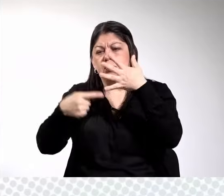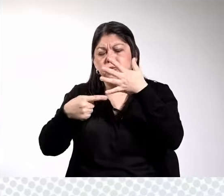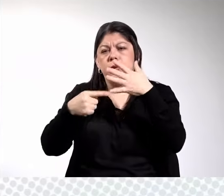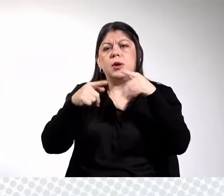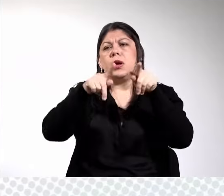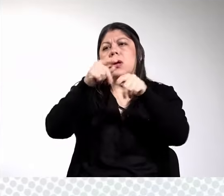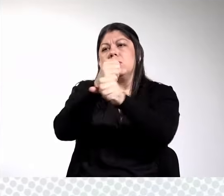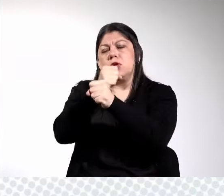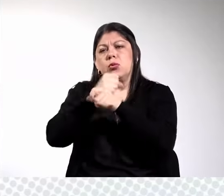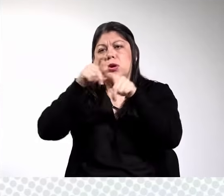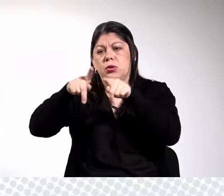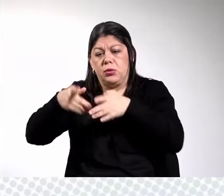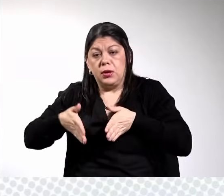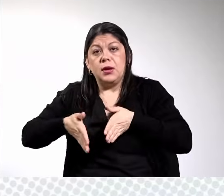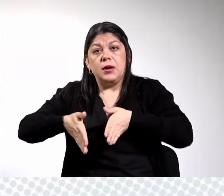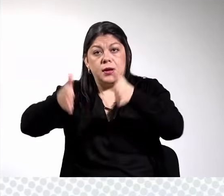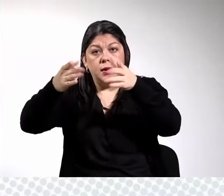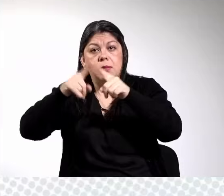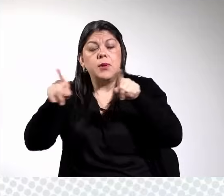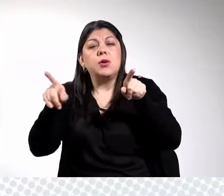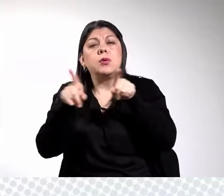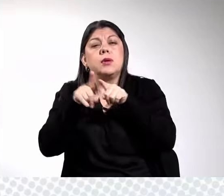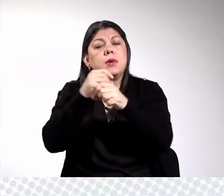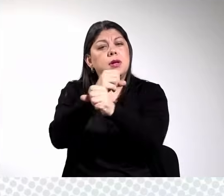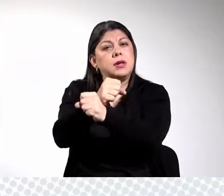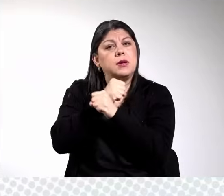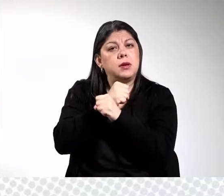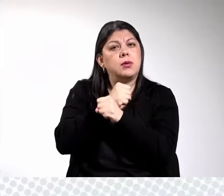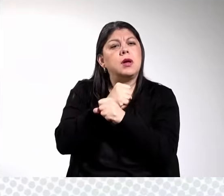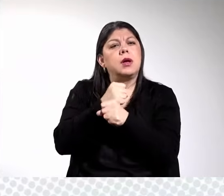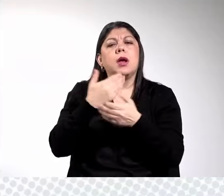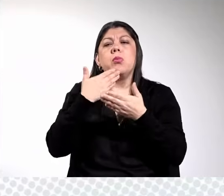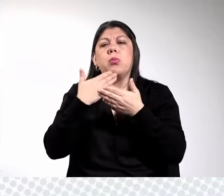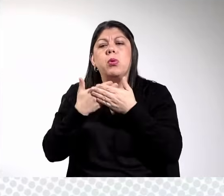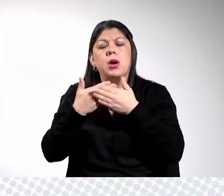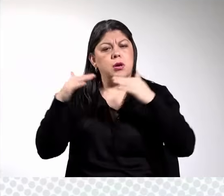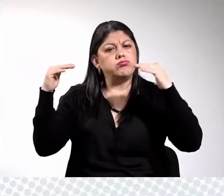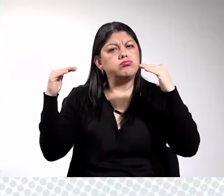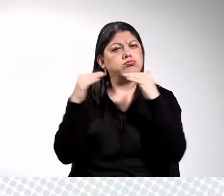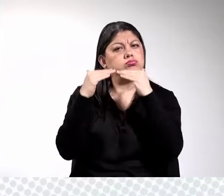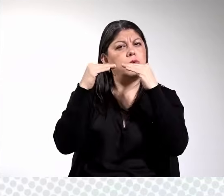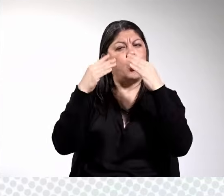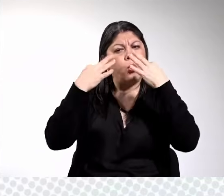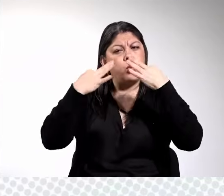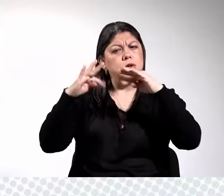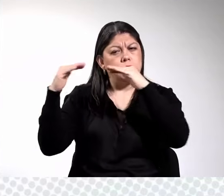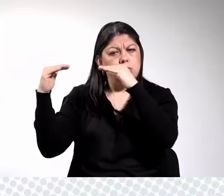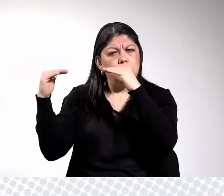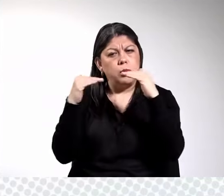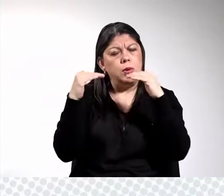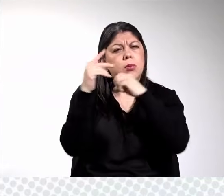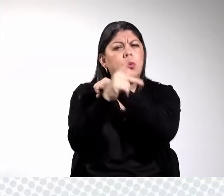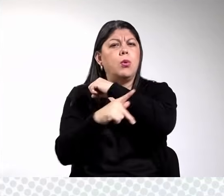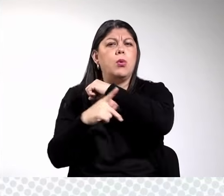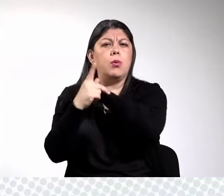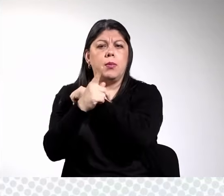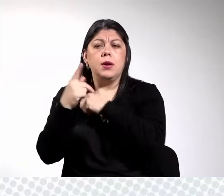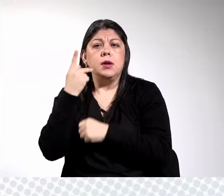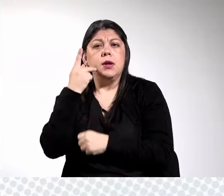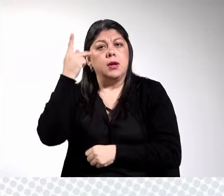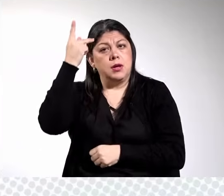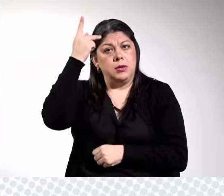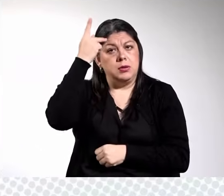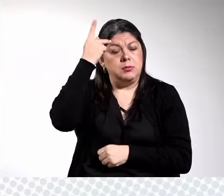ciudadana en las calles, sino seguridad de que es tratado de manera equitativa. Un país donde los padres y